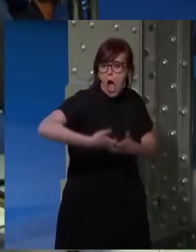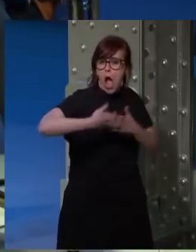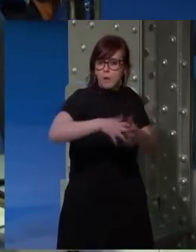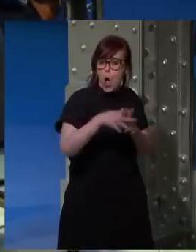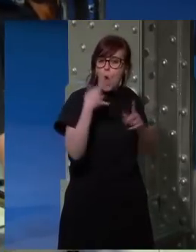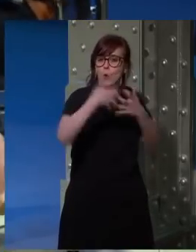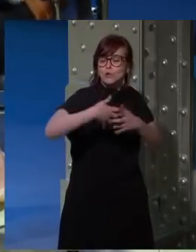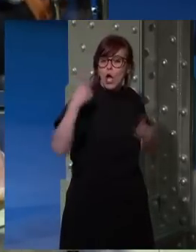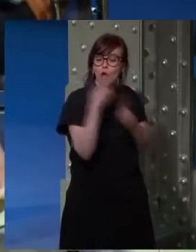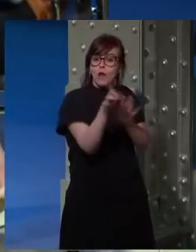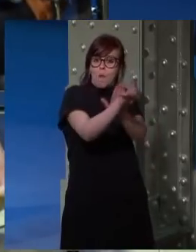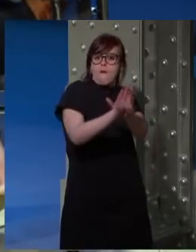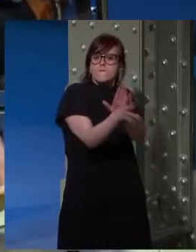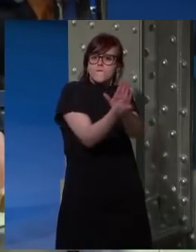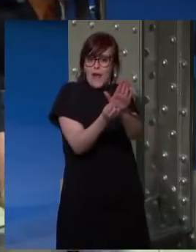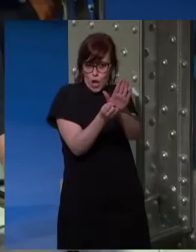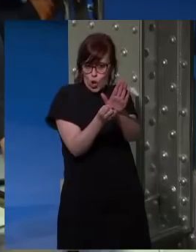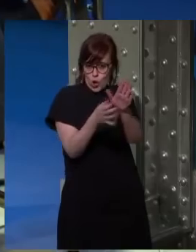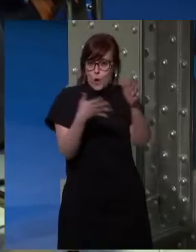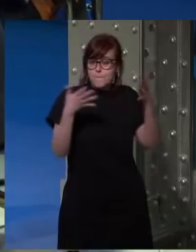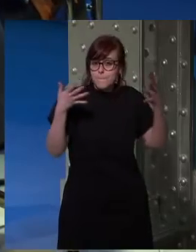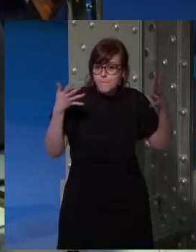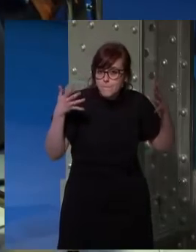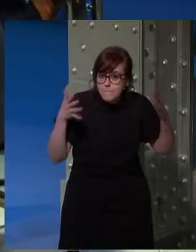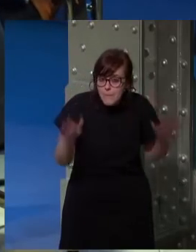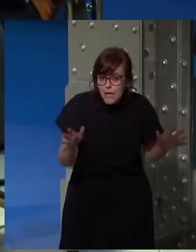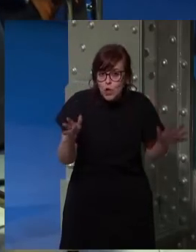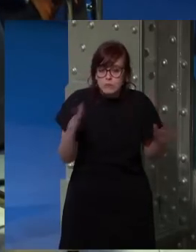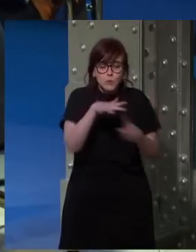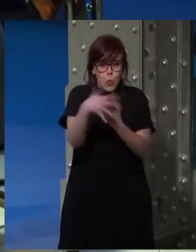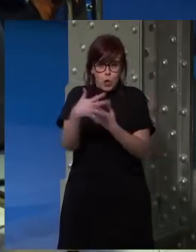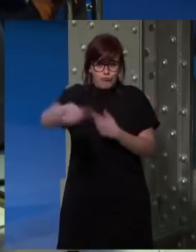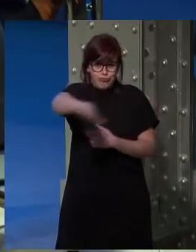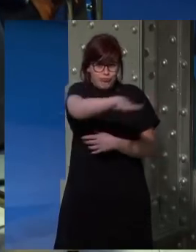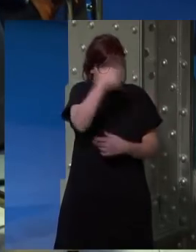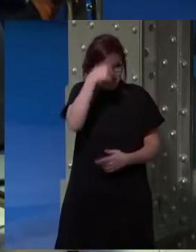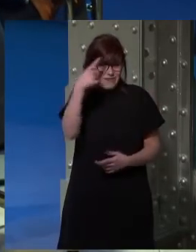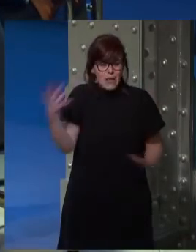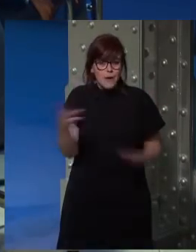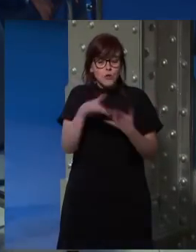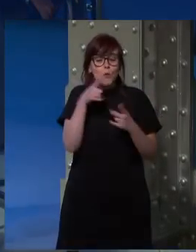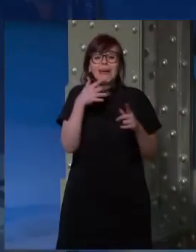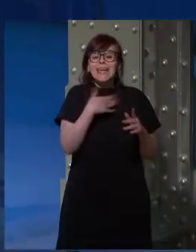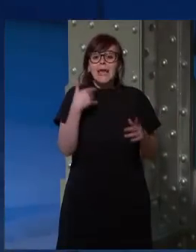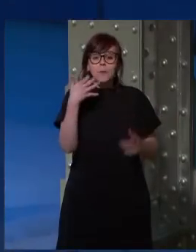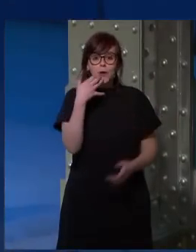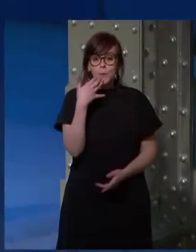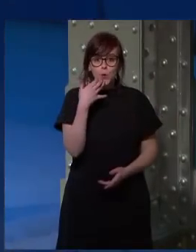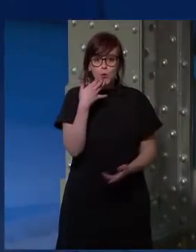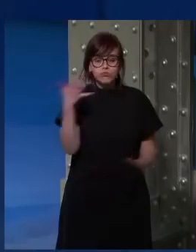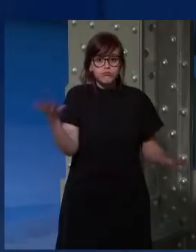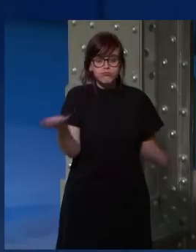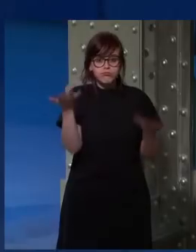emplear todos los medios para frenarlo. En muchos lugares pues lo hacen, pues en fin, eliminando